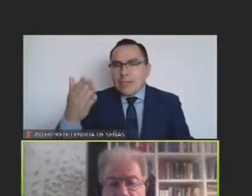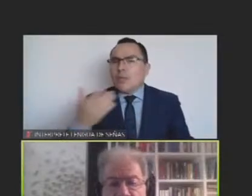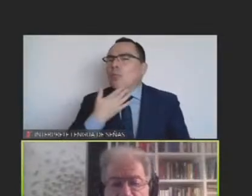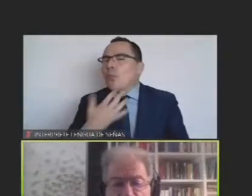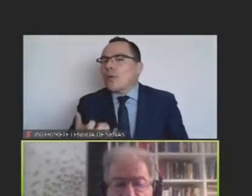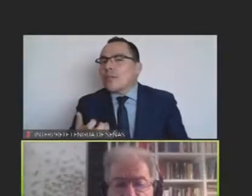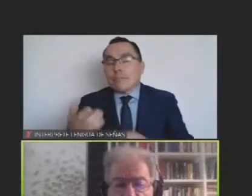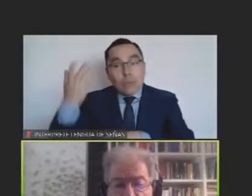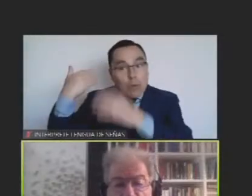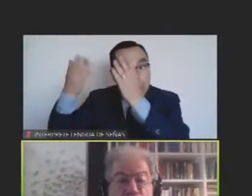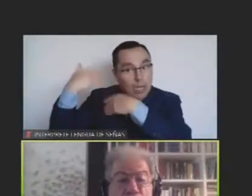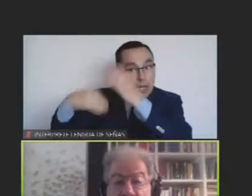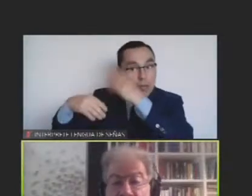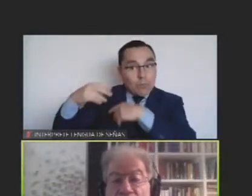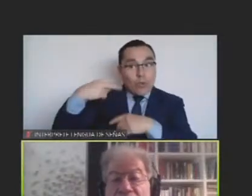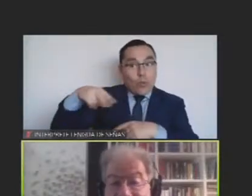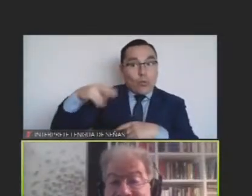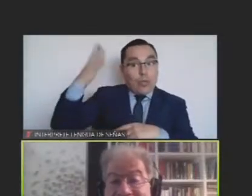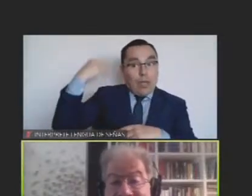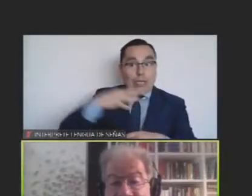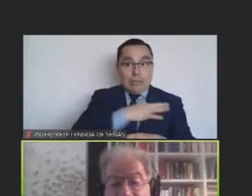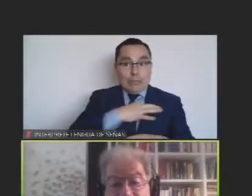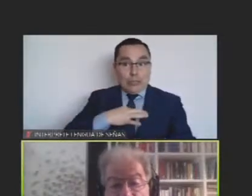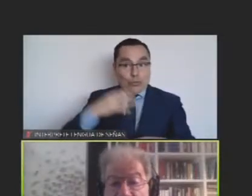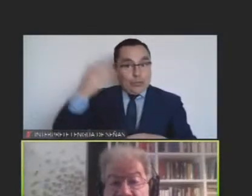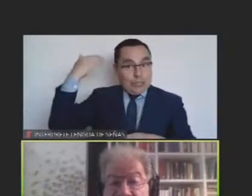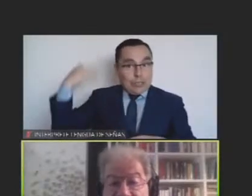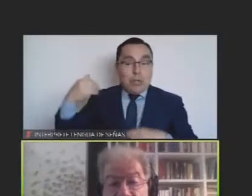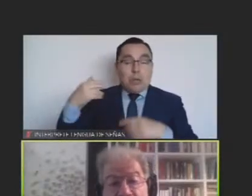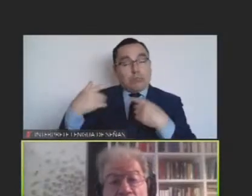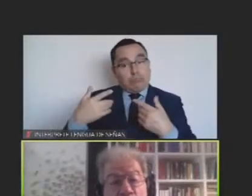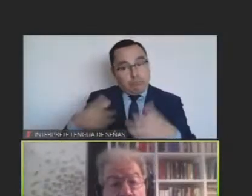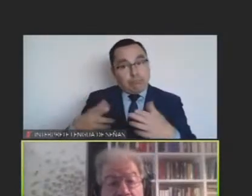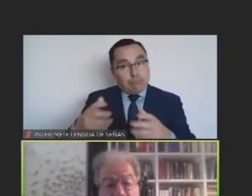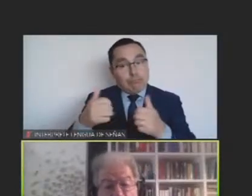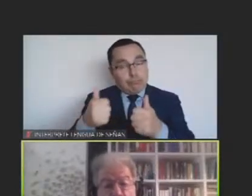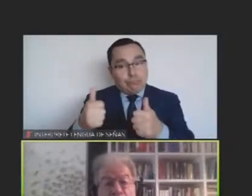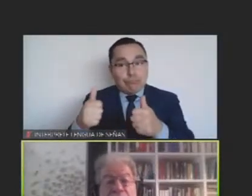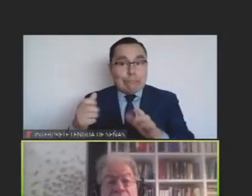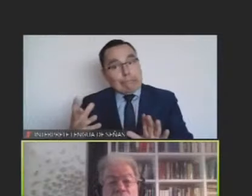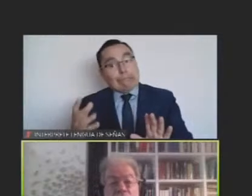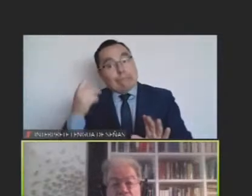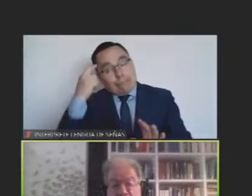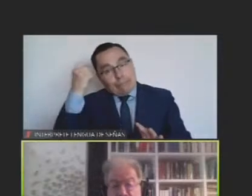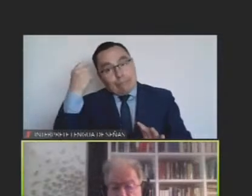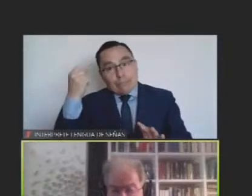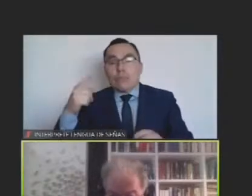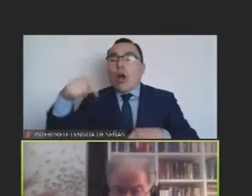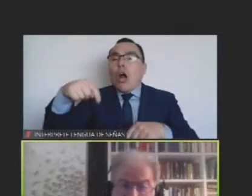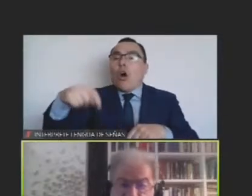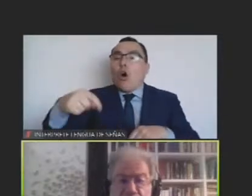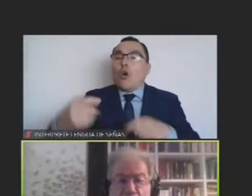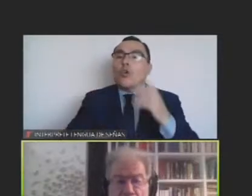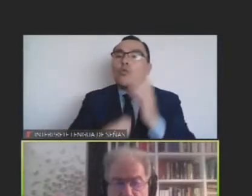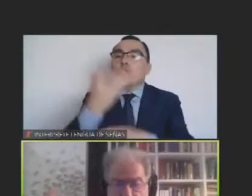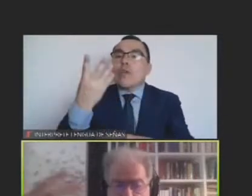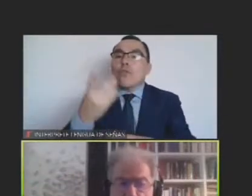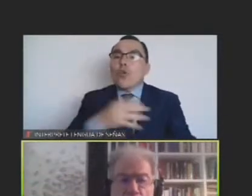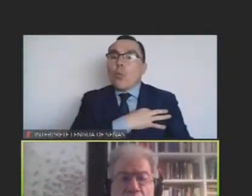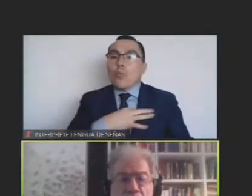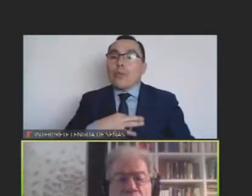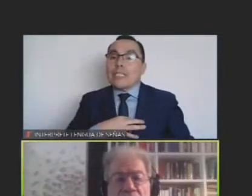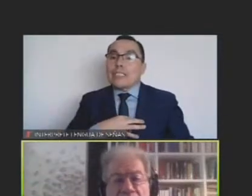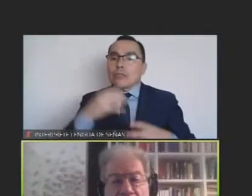polémicas con el ministro anterior, uno al menos entendería. Pero ya en septiembre había un nuevo ministro con un estilo menos agresivo,